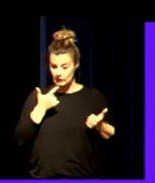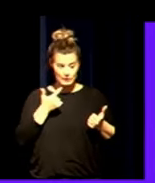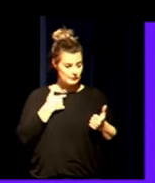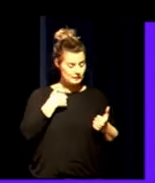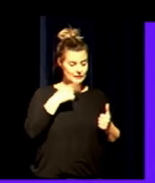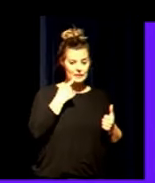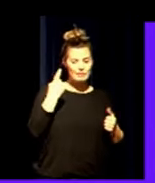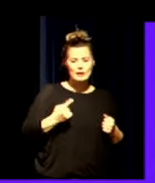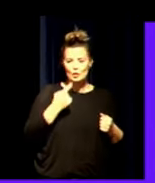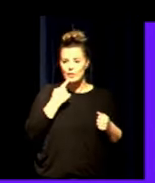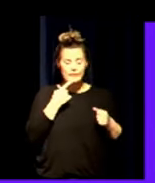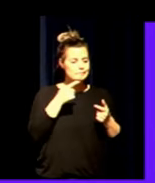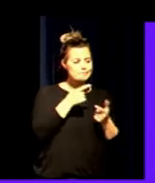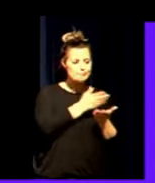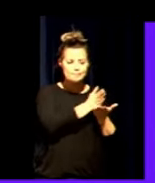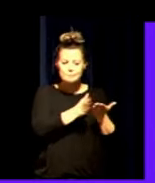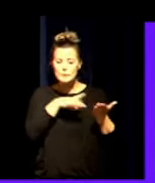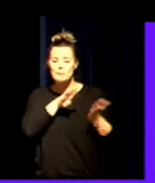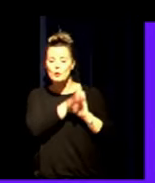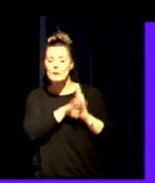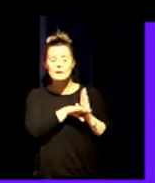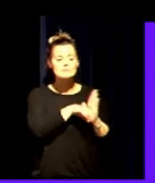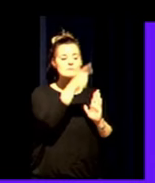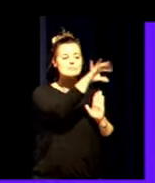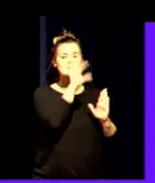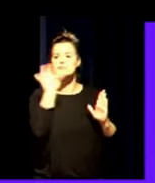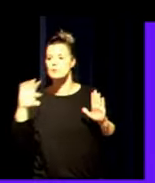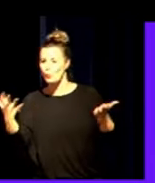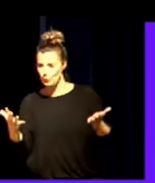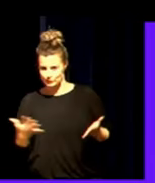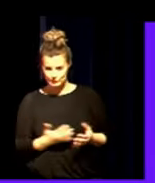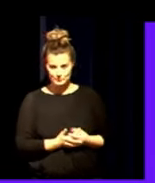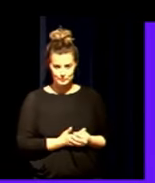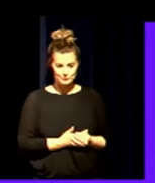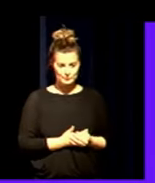¿no? Para que la gente se apunte. Bueno,